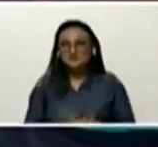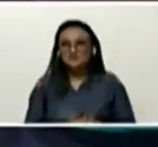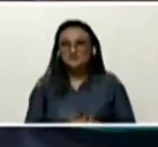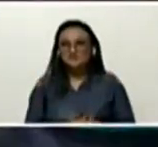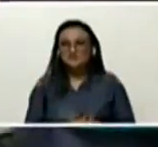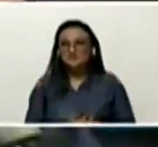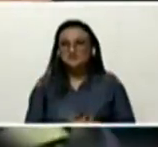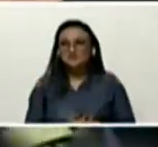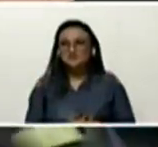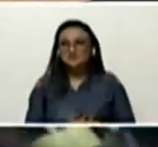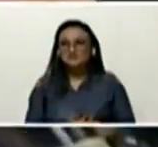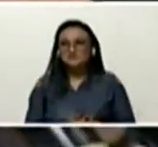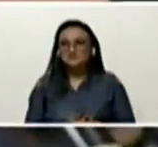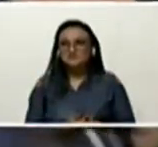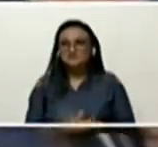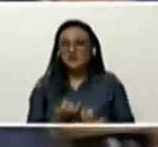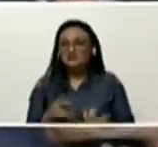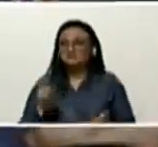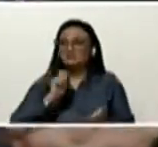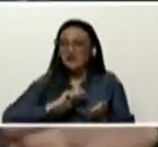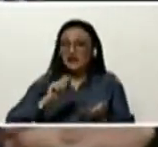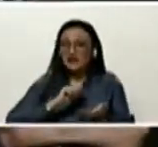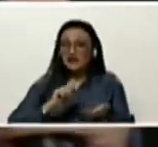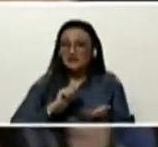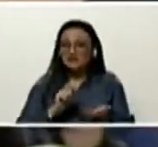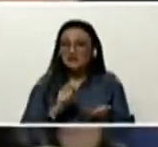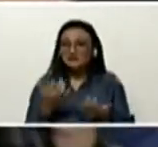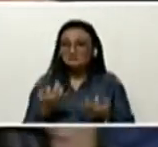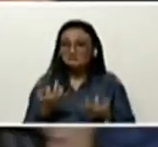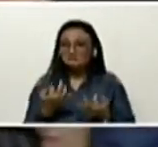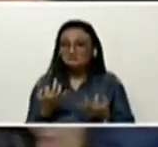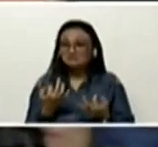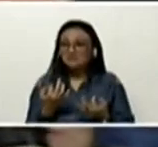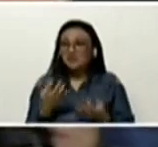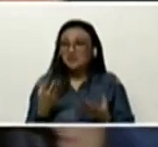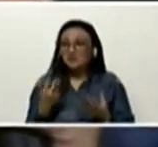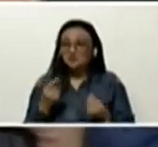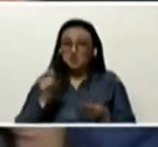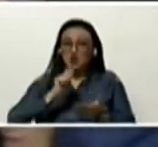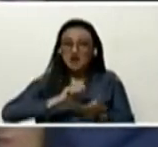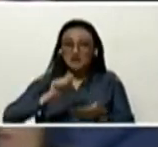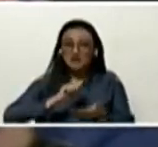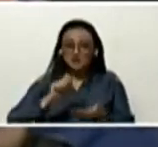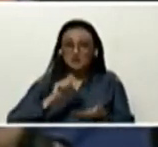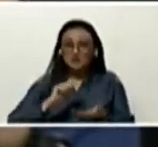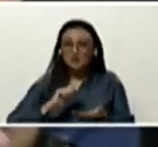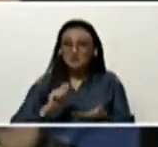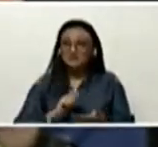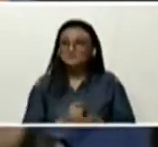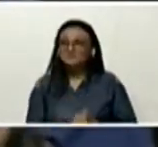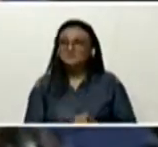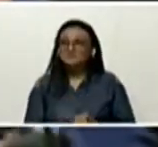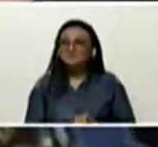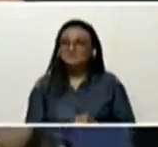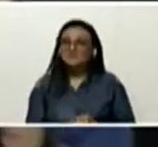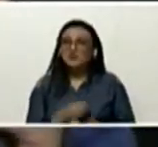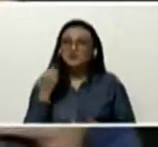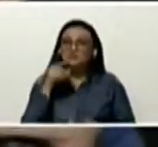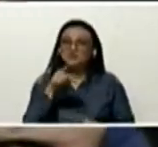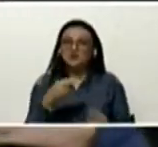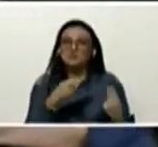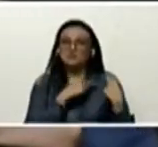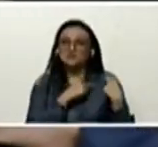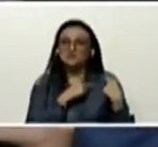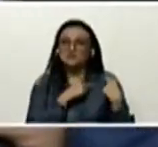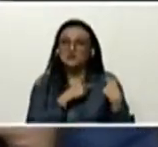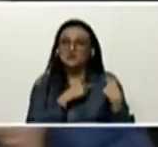fue y ha sido escrita sustantivamente por infinidad de escritores y escritoras, pero creo que es responsabilidad de